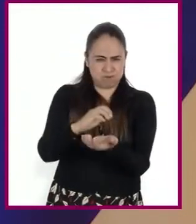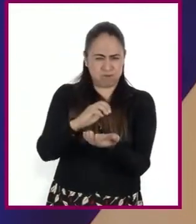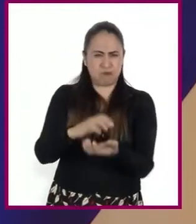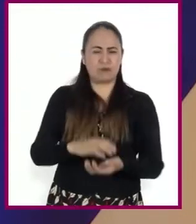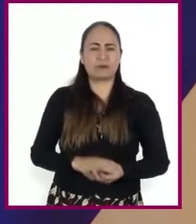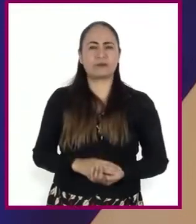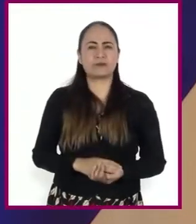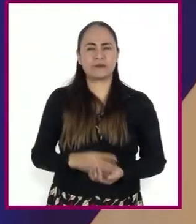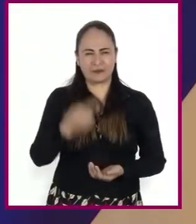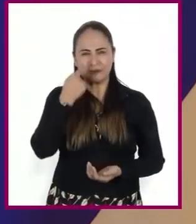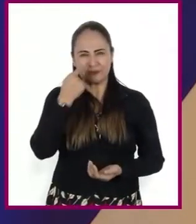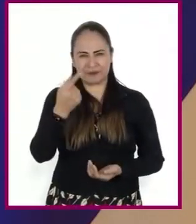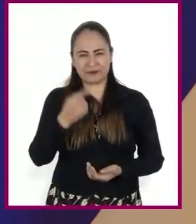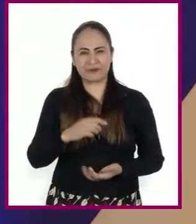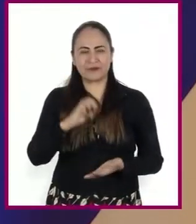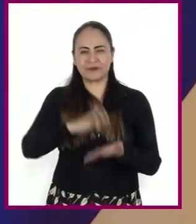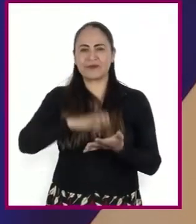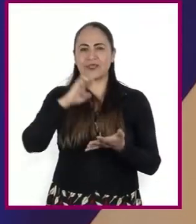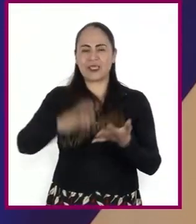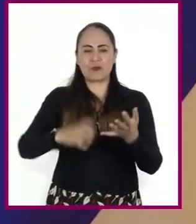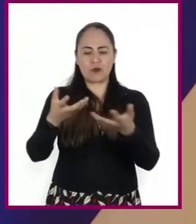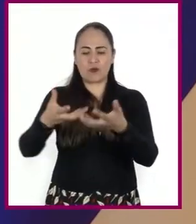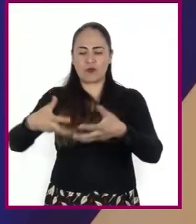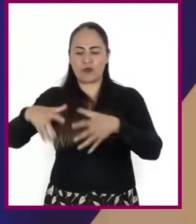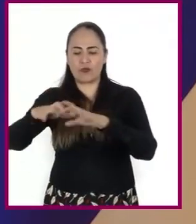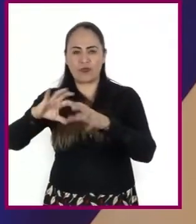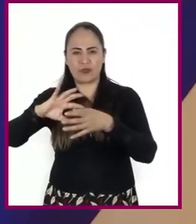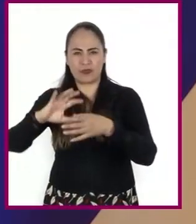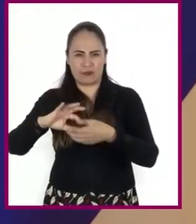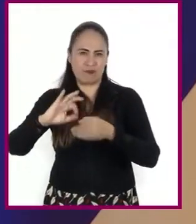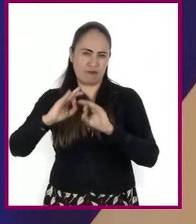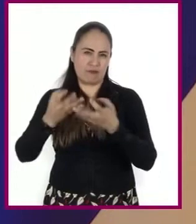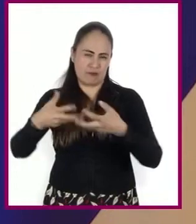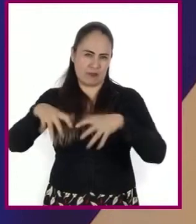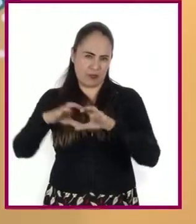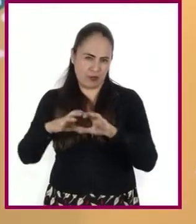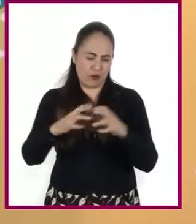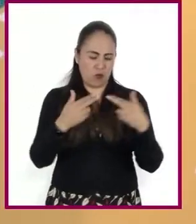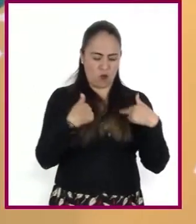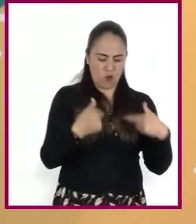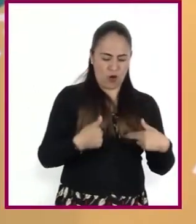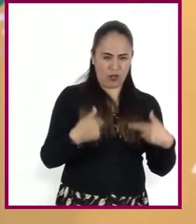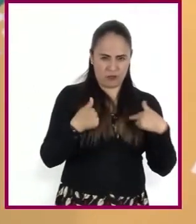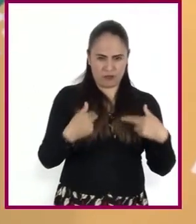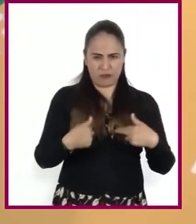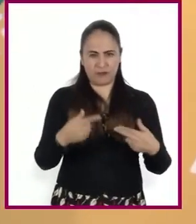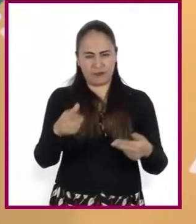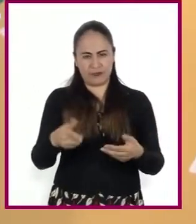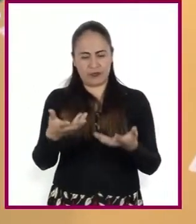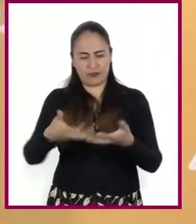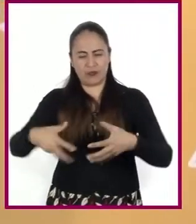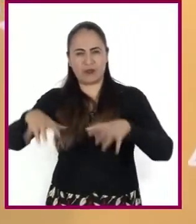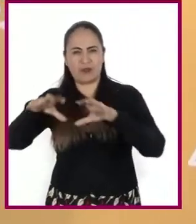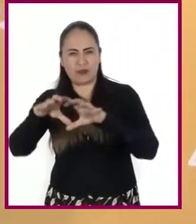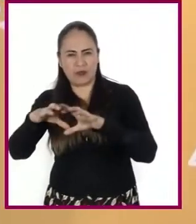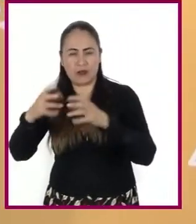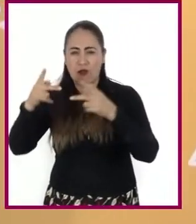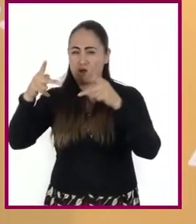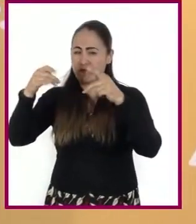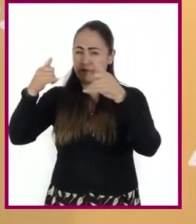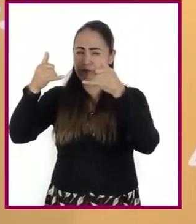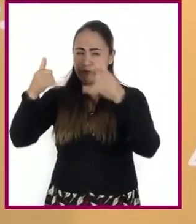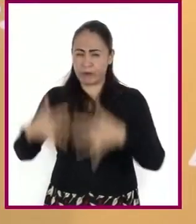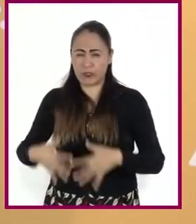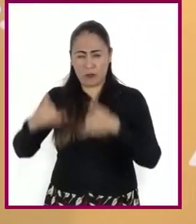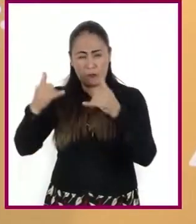Observen. Pongamos de ejemplo la Tierra y a los seres humanos. La Tierra tiene una masa muy grande